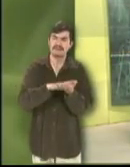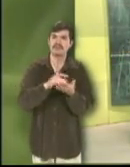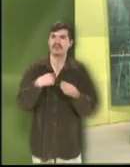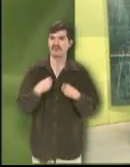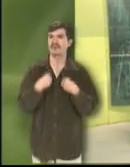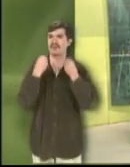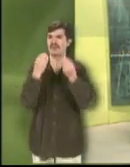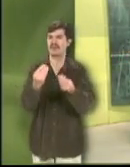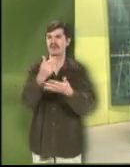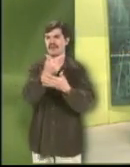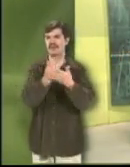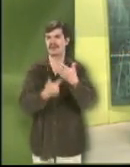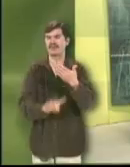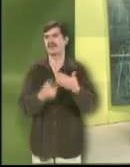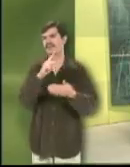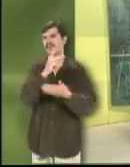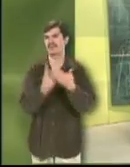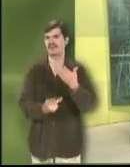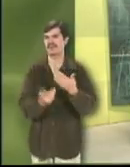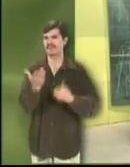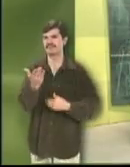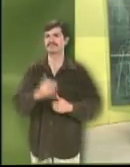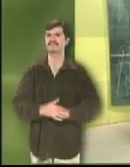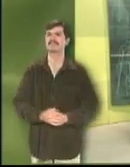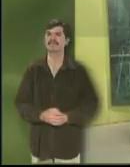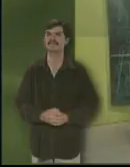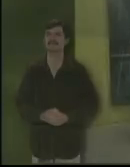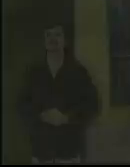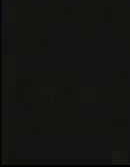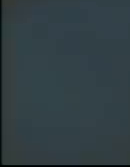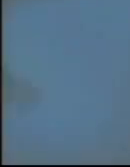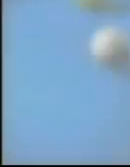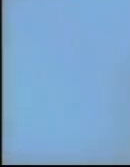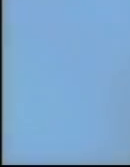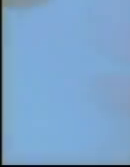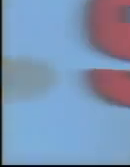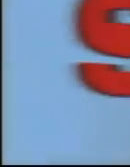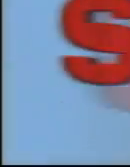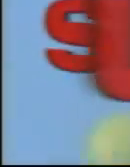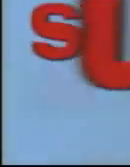que les daremos a lo largo de la emisión.